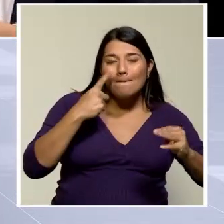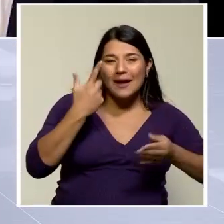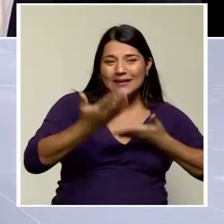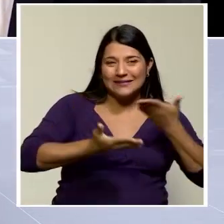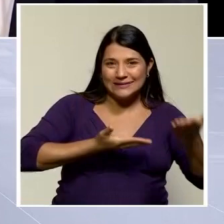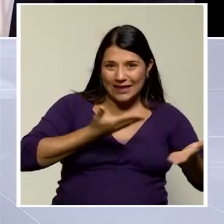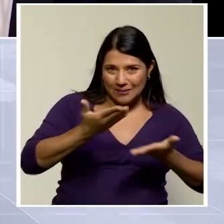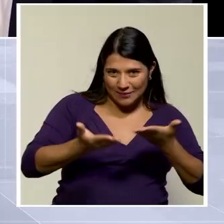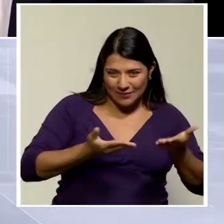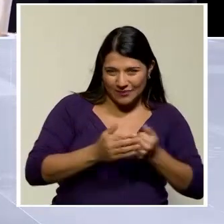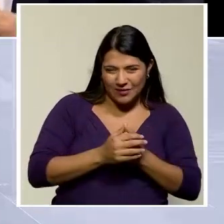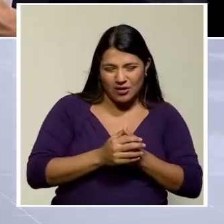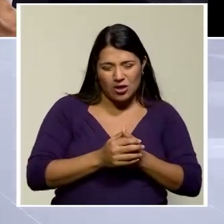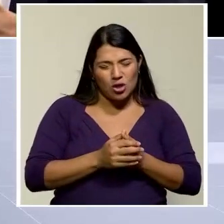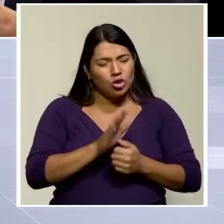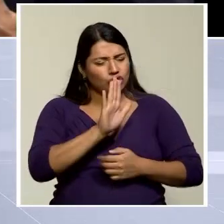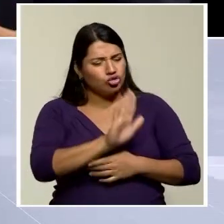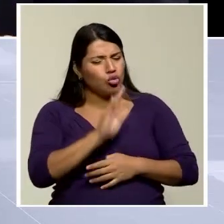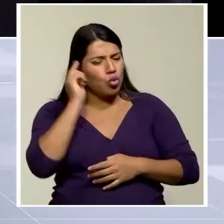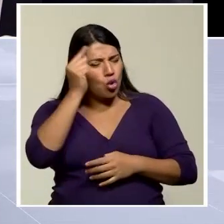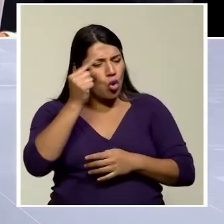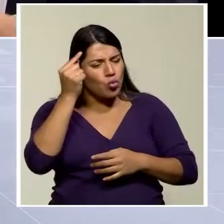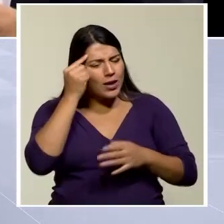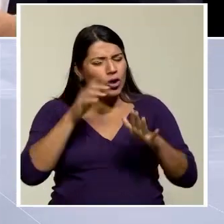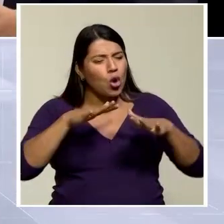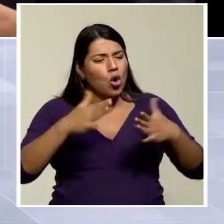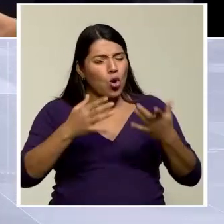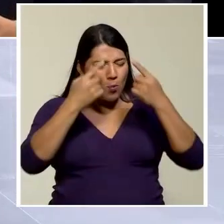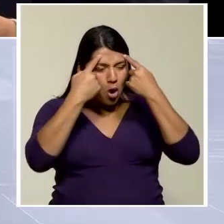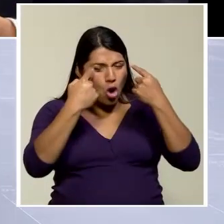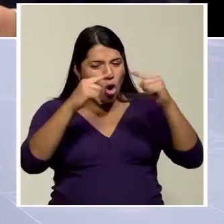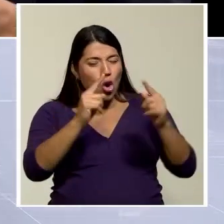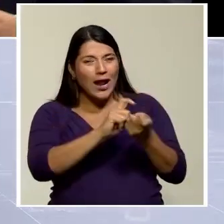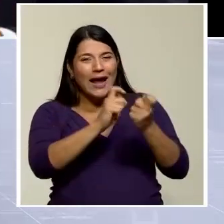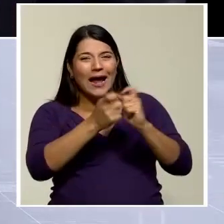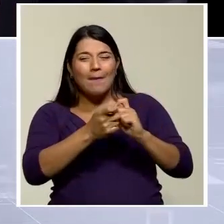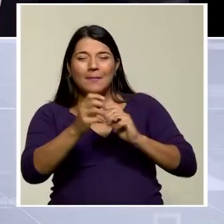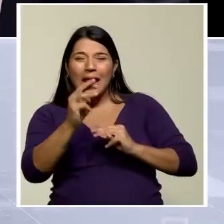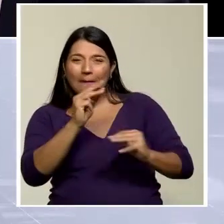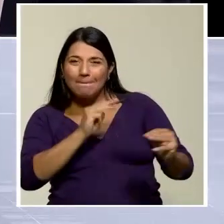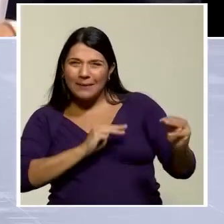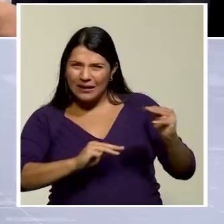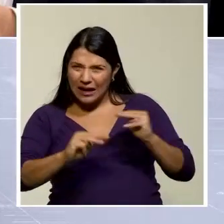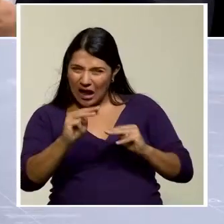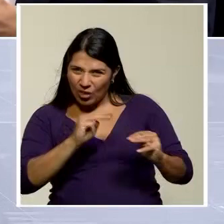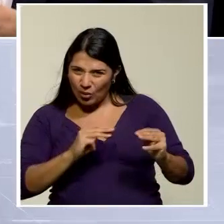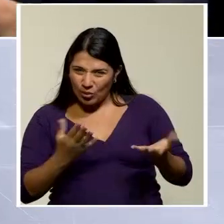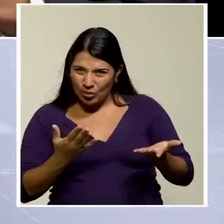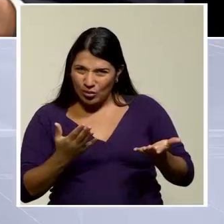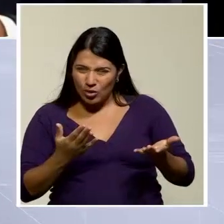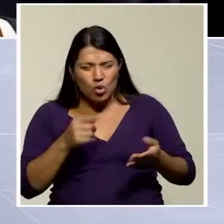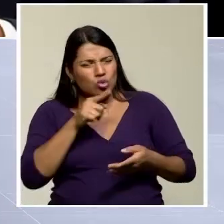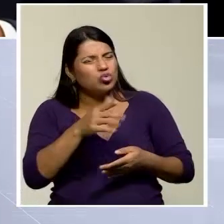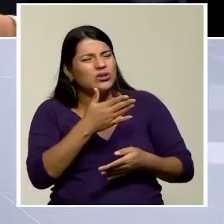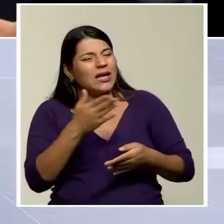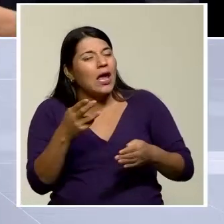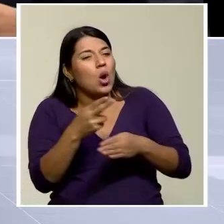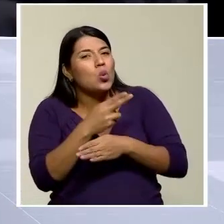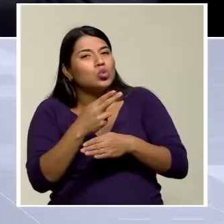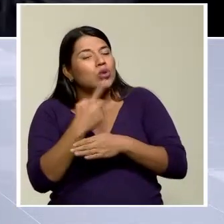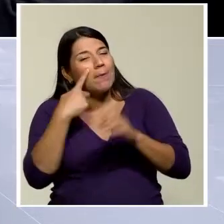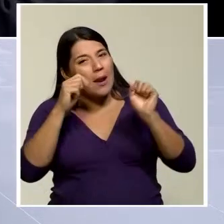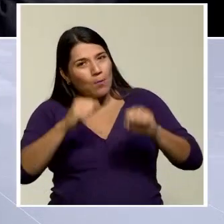un gobierno suyo el mercado? ¿Y qué instrumentos utilizaría para cambiar, para orientar